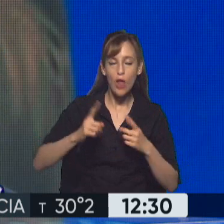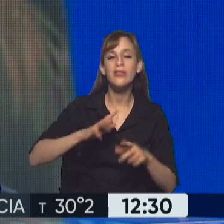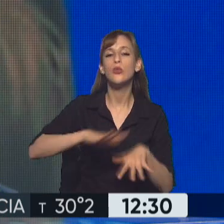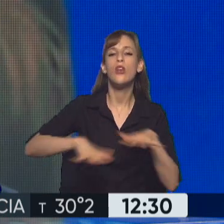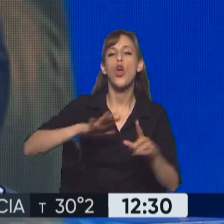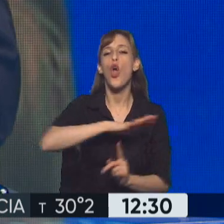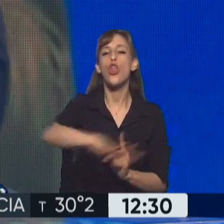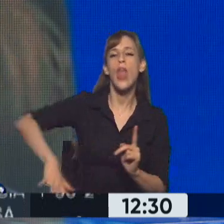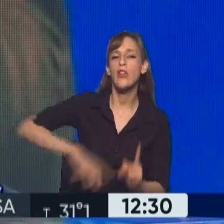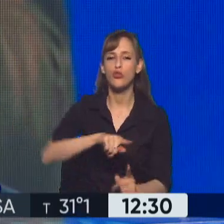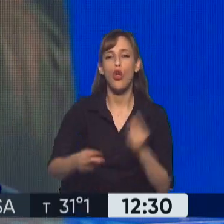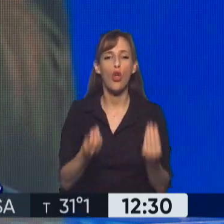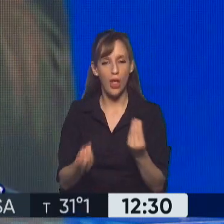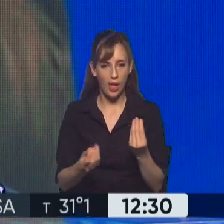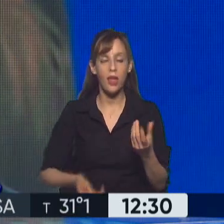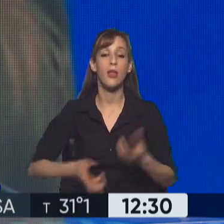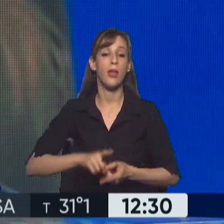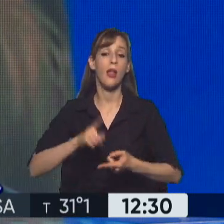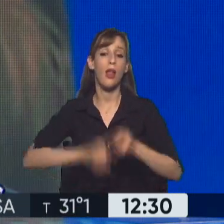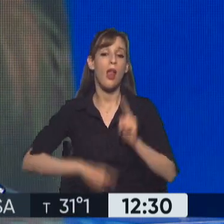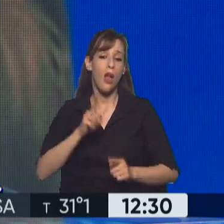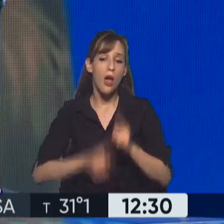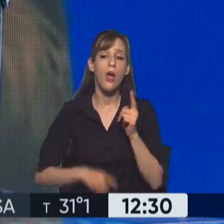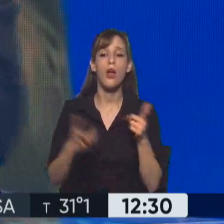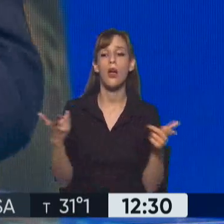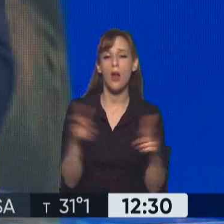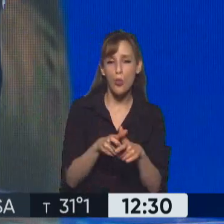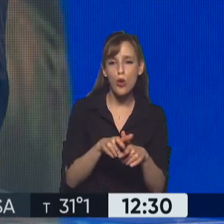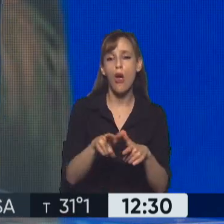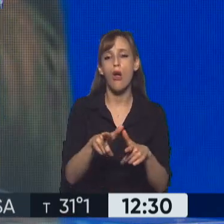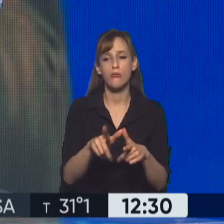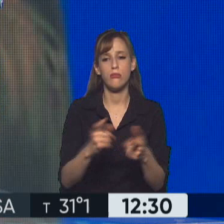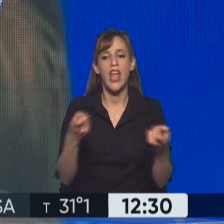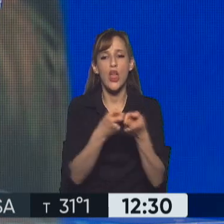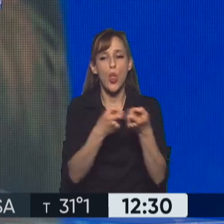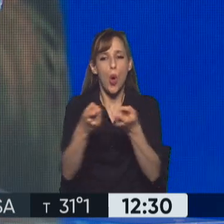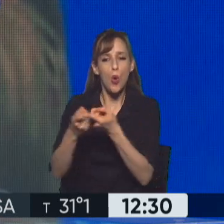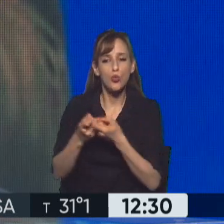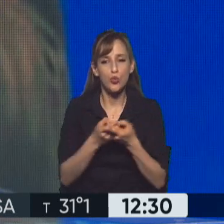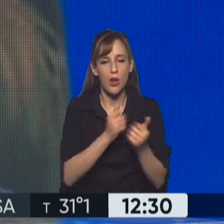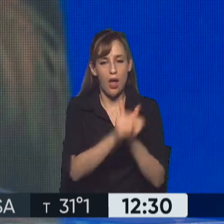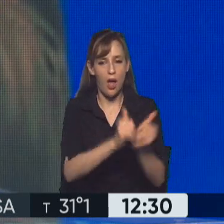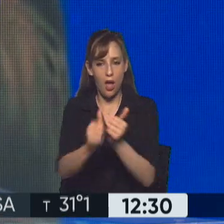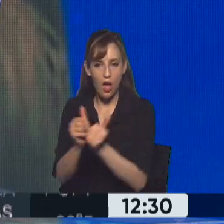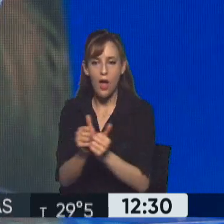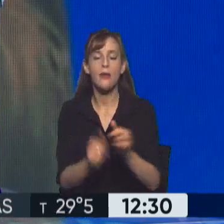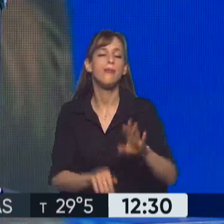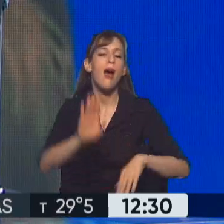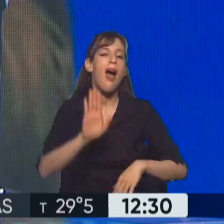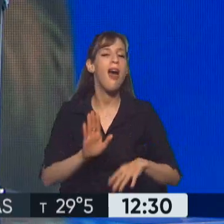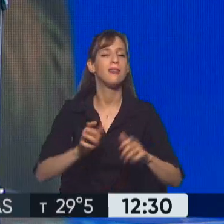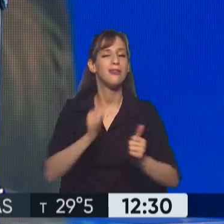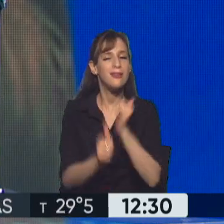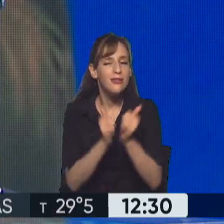serie de negociaciones, una serie de acuerdos con distintas ramas de la industria y en general con toda la industria, inclusive la